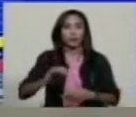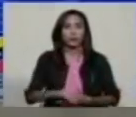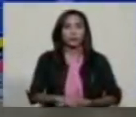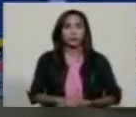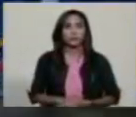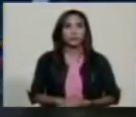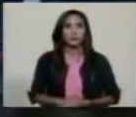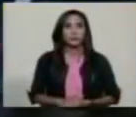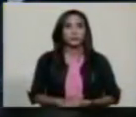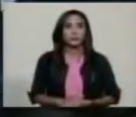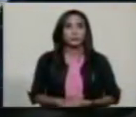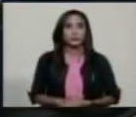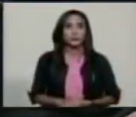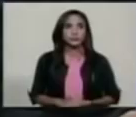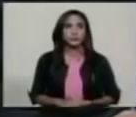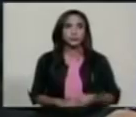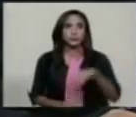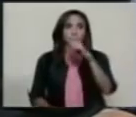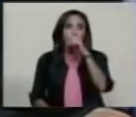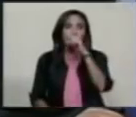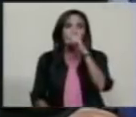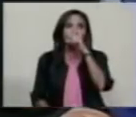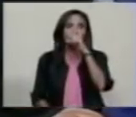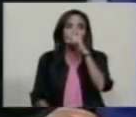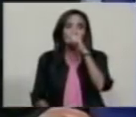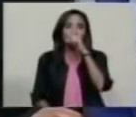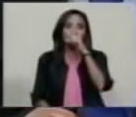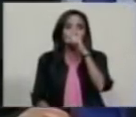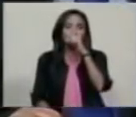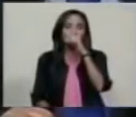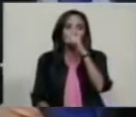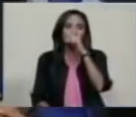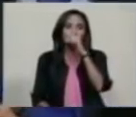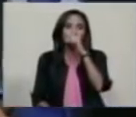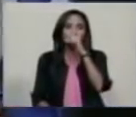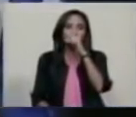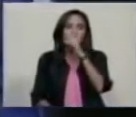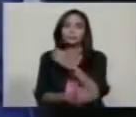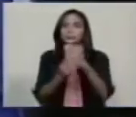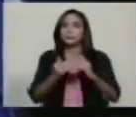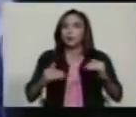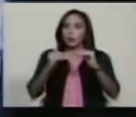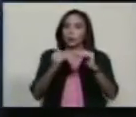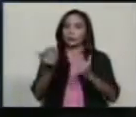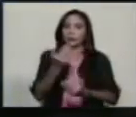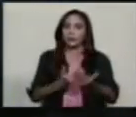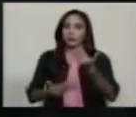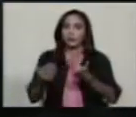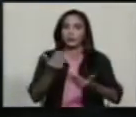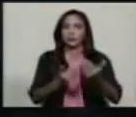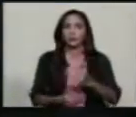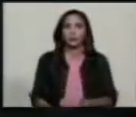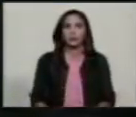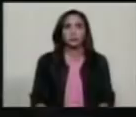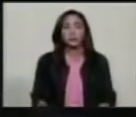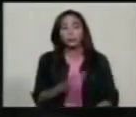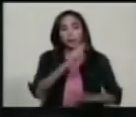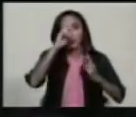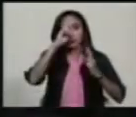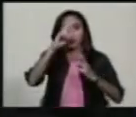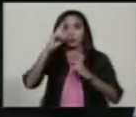ganar-ganar. Son relaciones en términos de igualdad, de beneficio mutuo, de